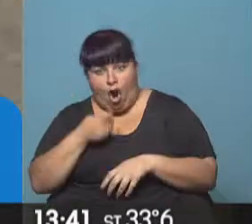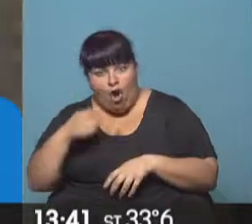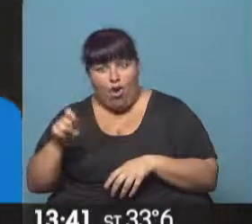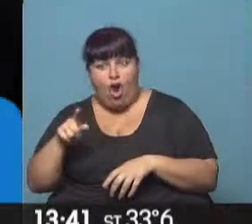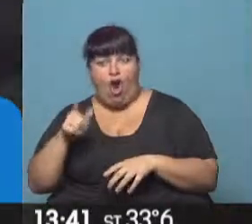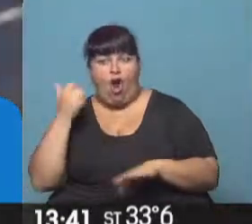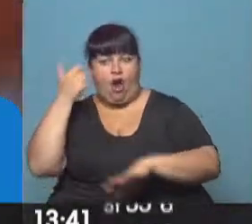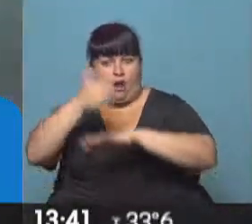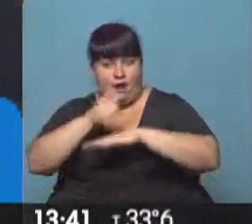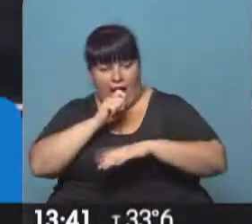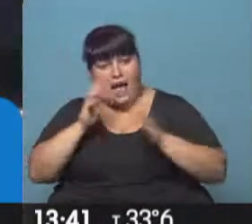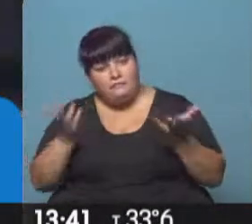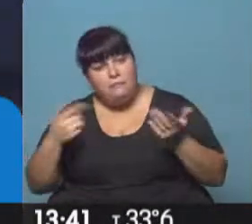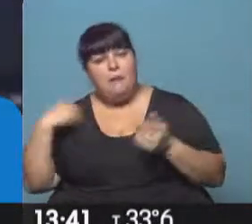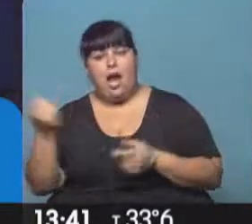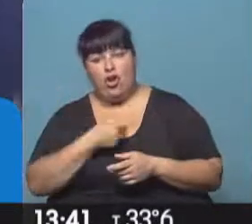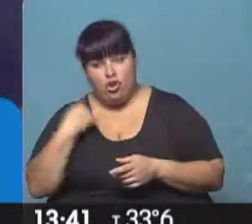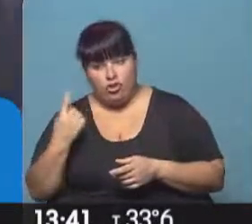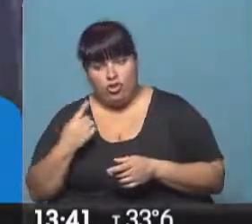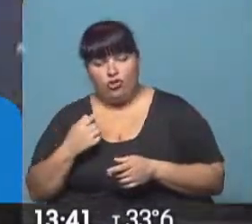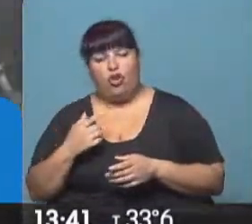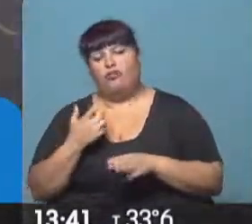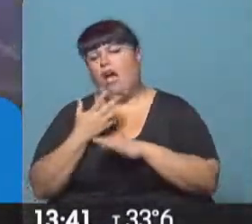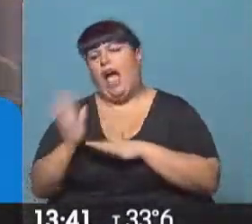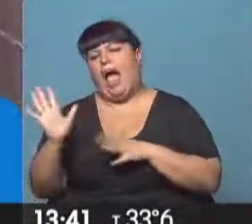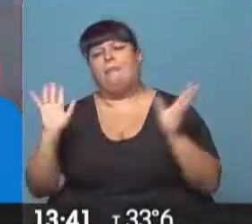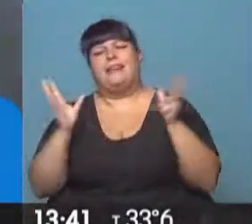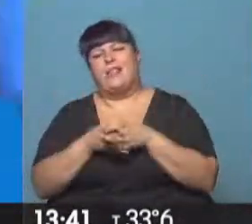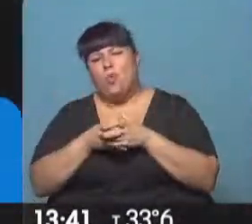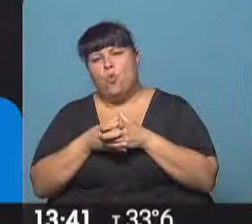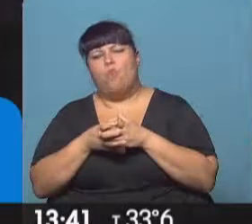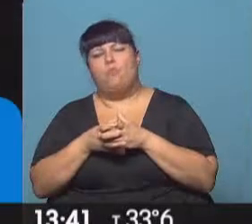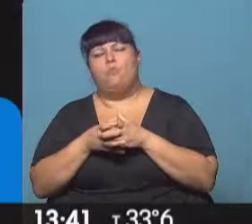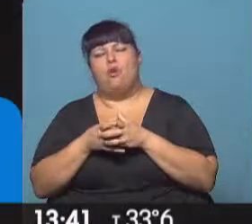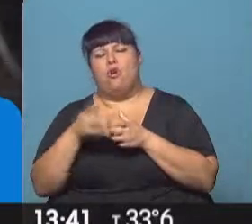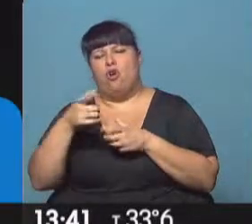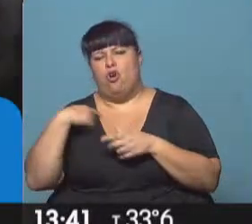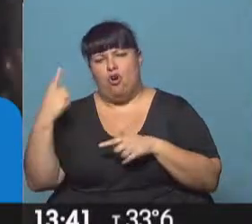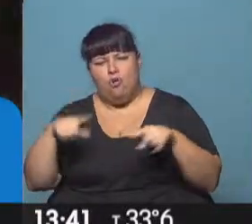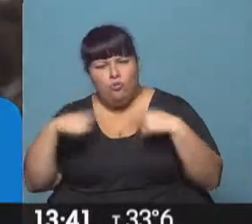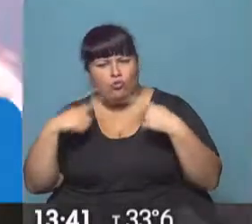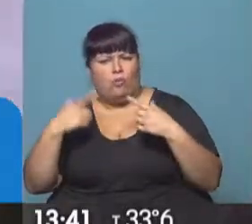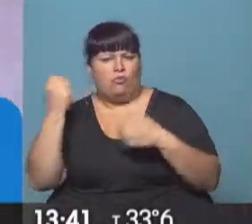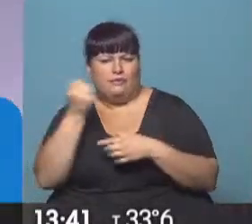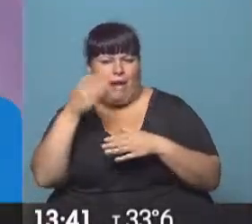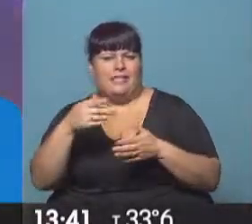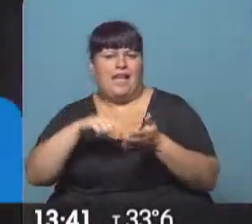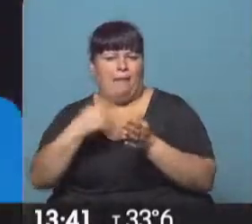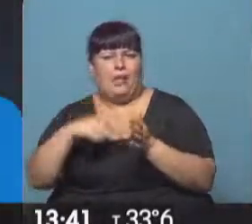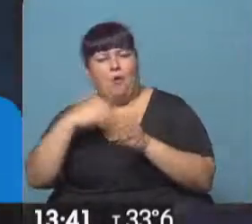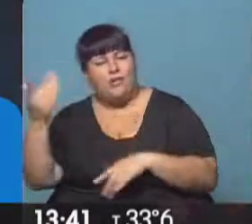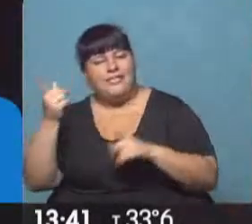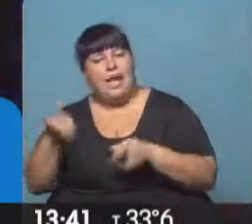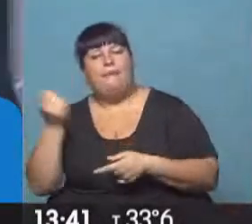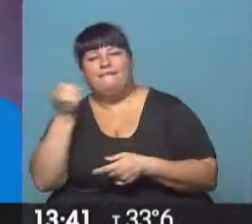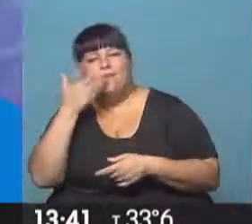que se presente. Así que para nosotros es, más allá de ser una banda que hacemos mucho hincapié en Capital y Gran Buenos Aires,